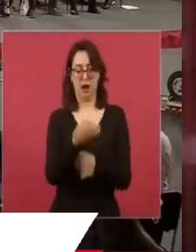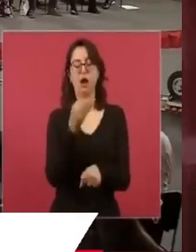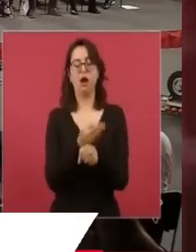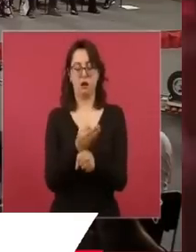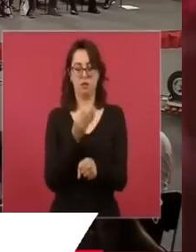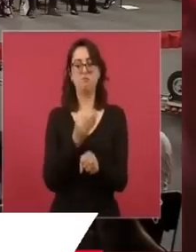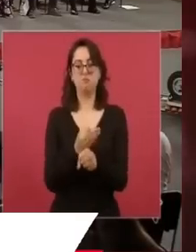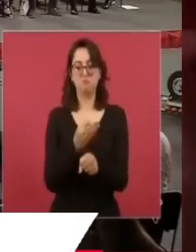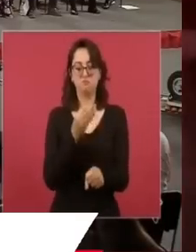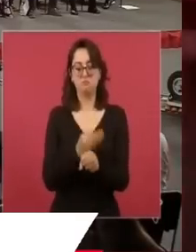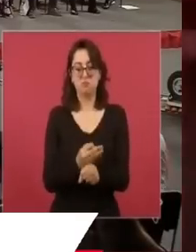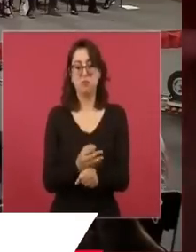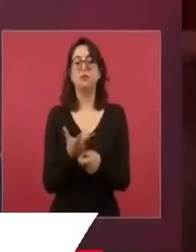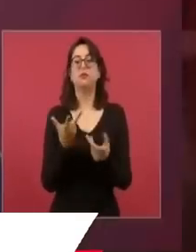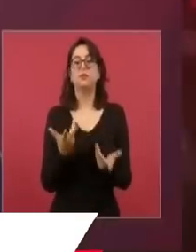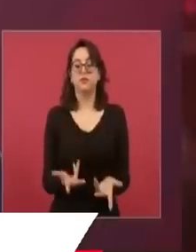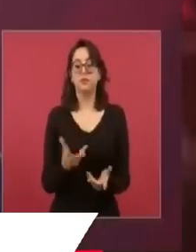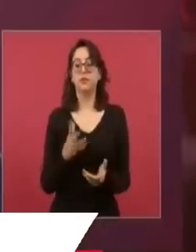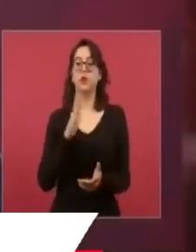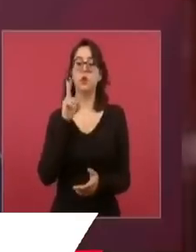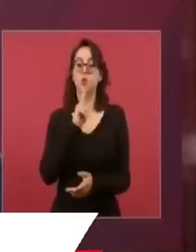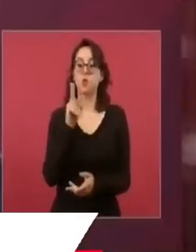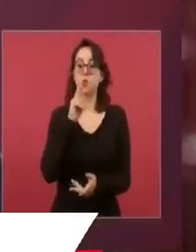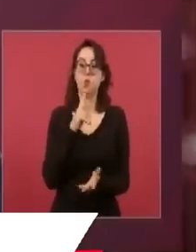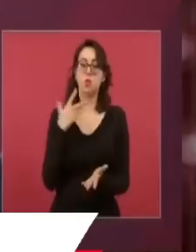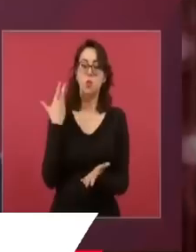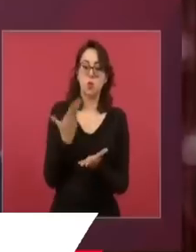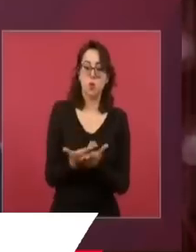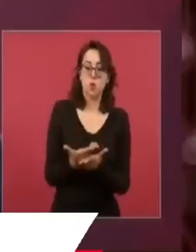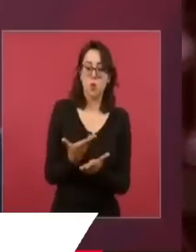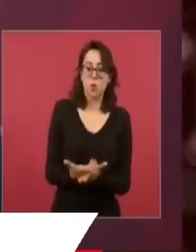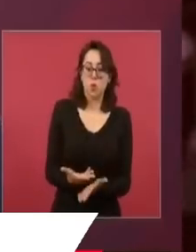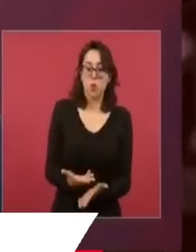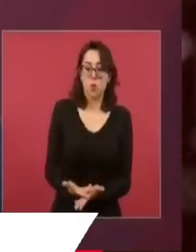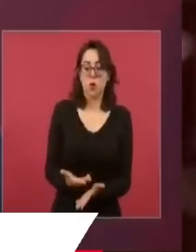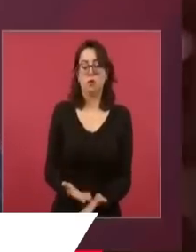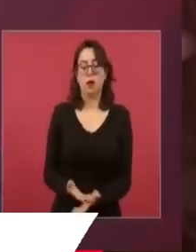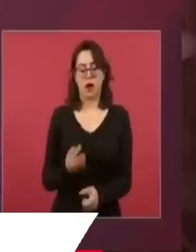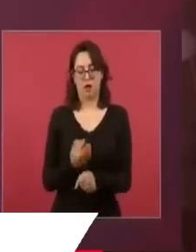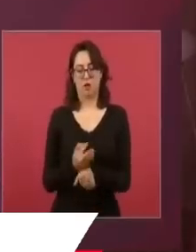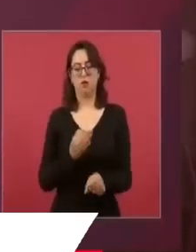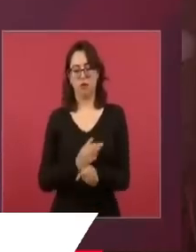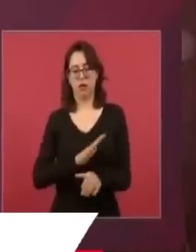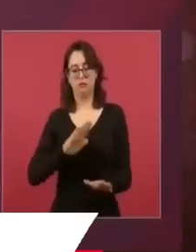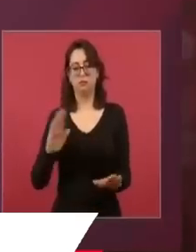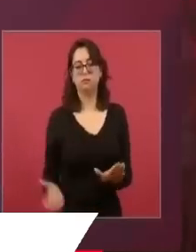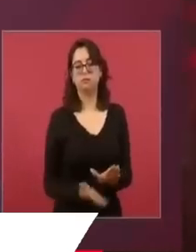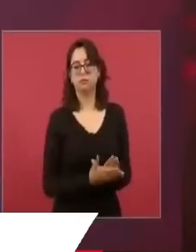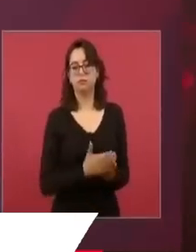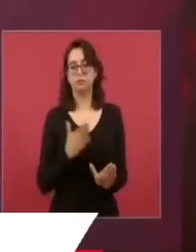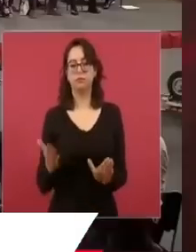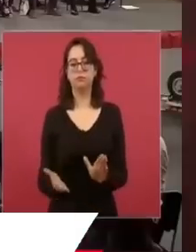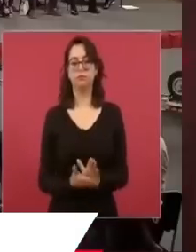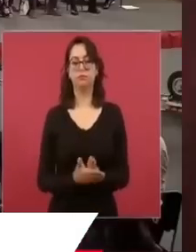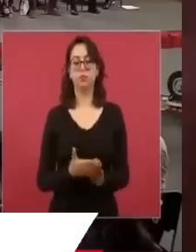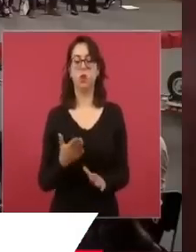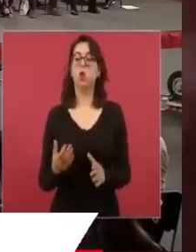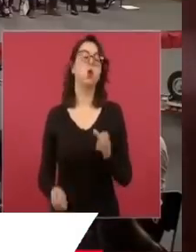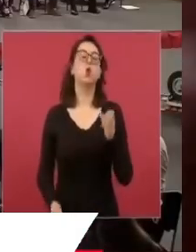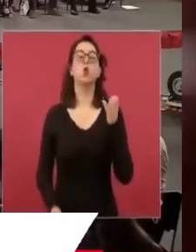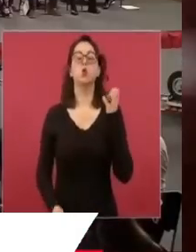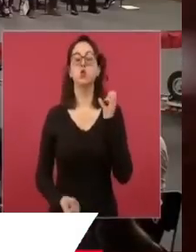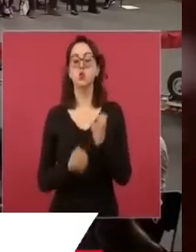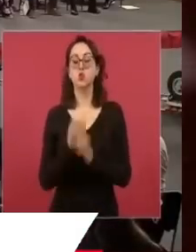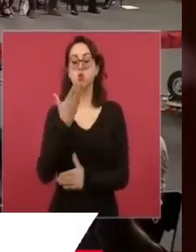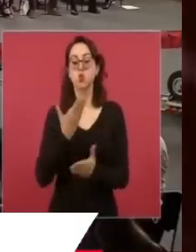bolsa extraordinaria de 250 millones de pesos que el entonces director general del IMSS Daniel Karam tomé